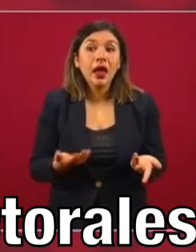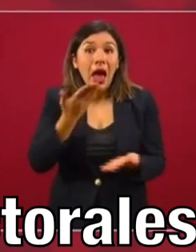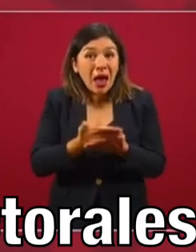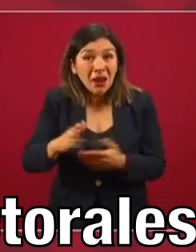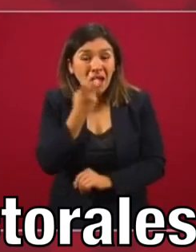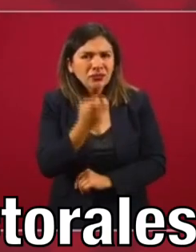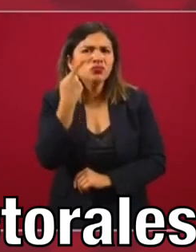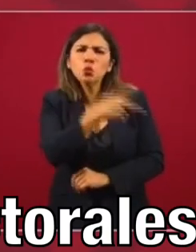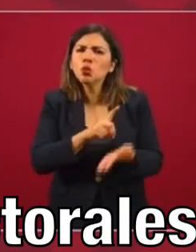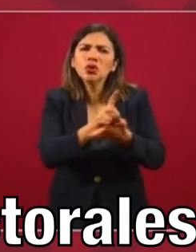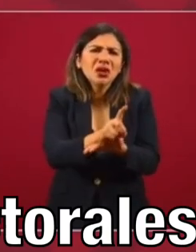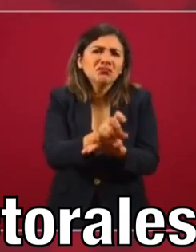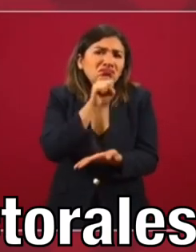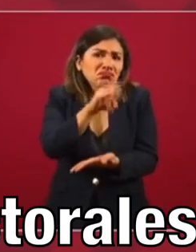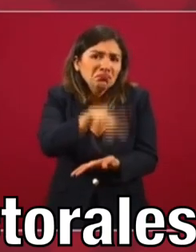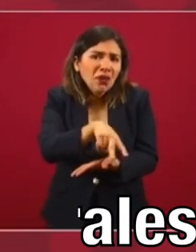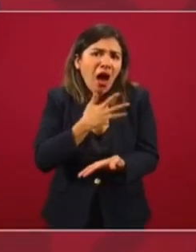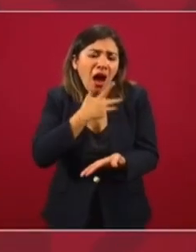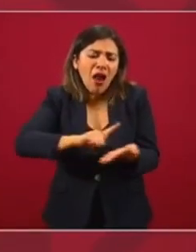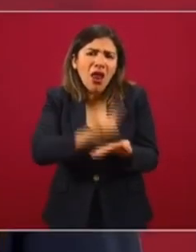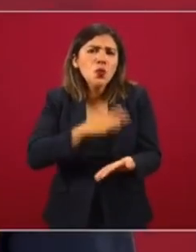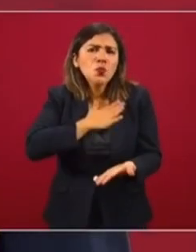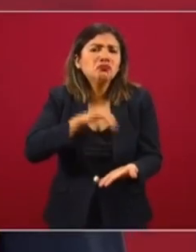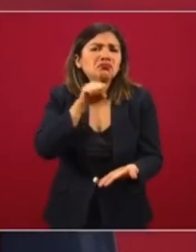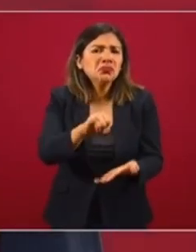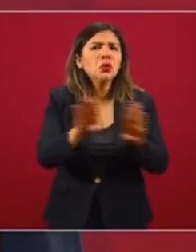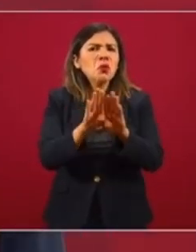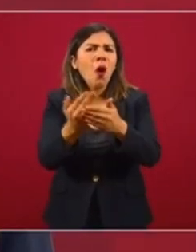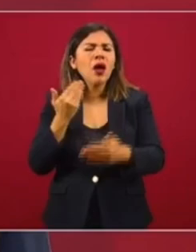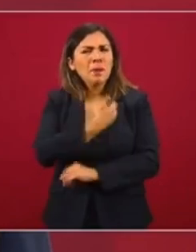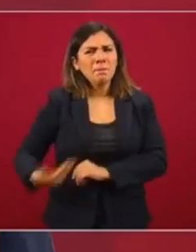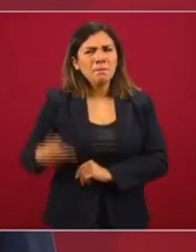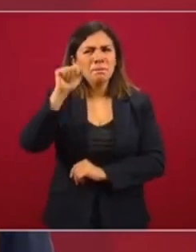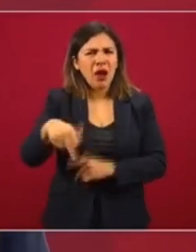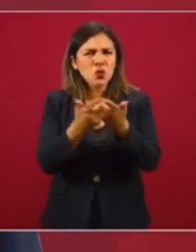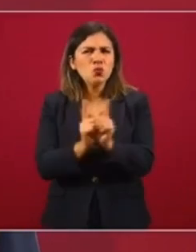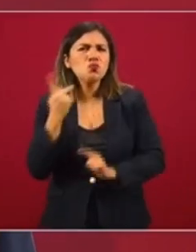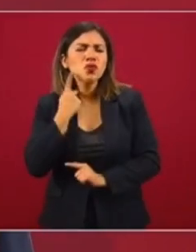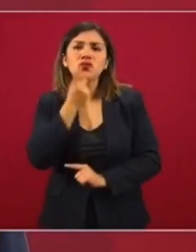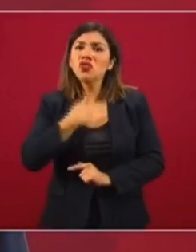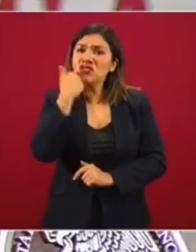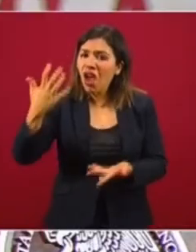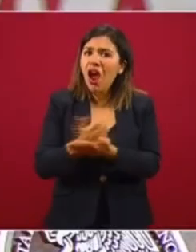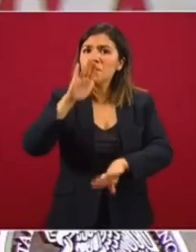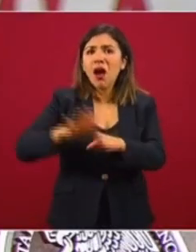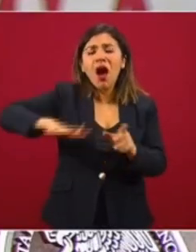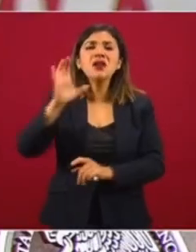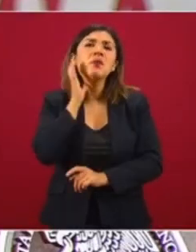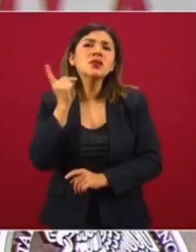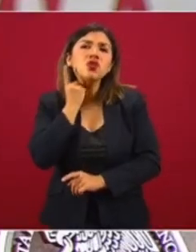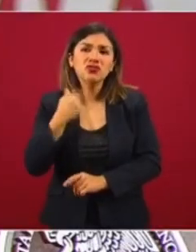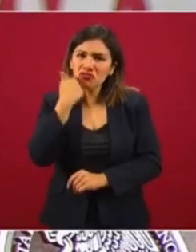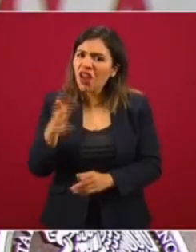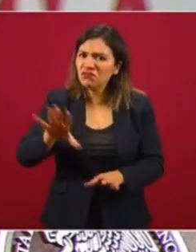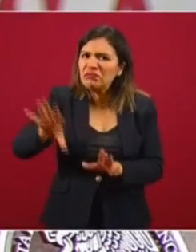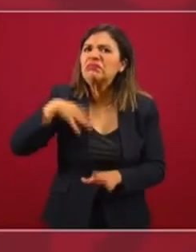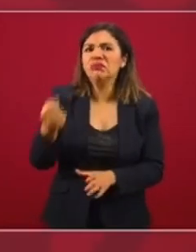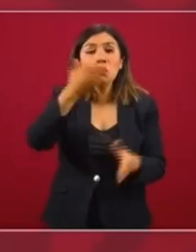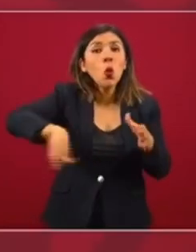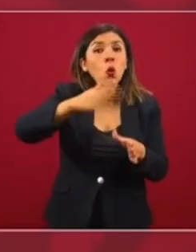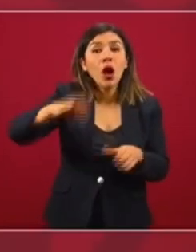es, repito, legítimo. Ya lo había dicho el presidente del PAN, queremos ganar la mayoría del Congreso. Y están